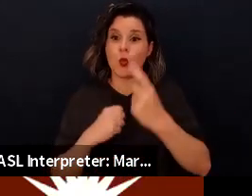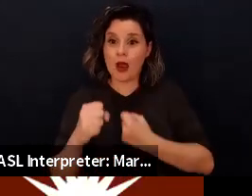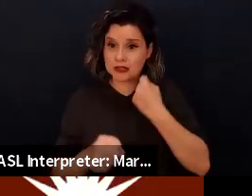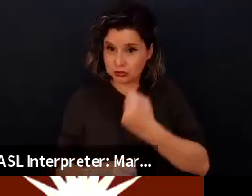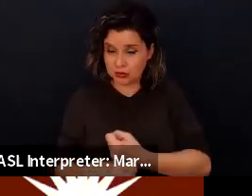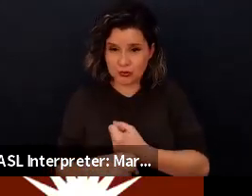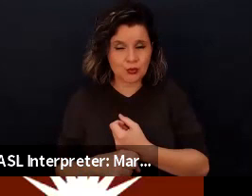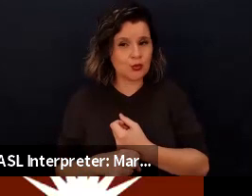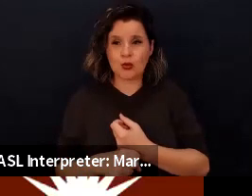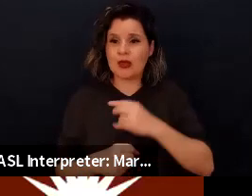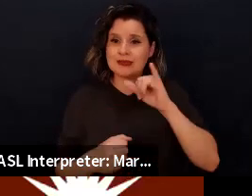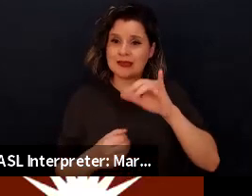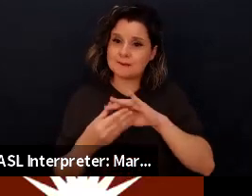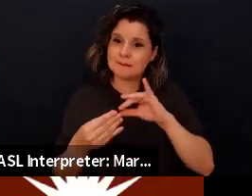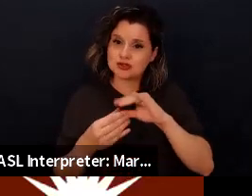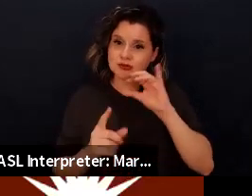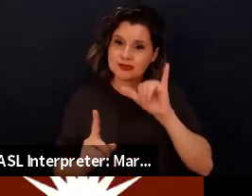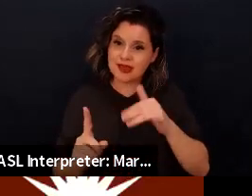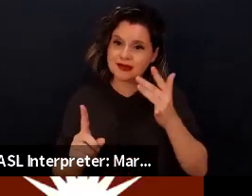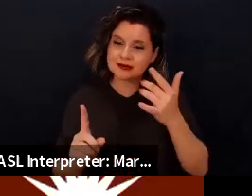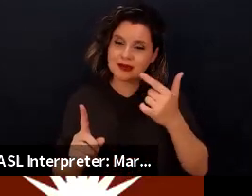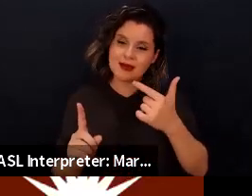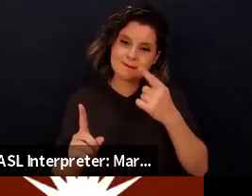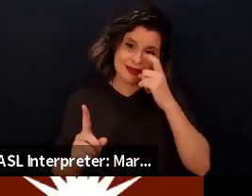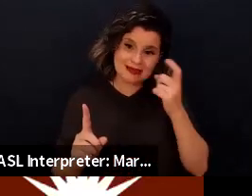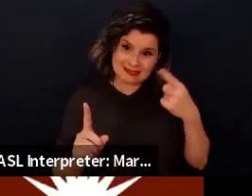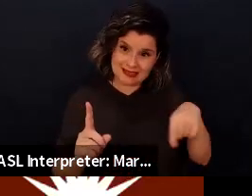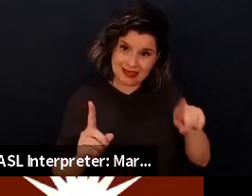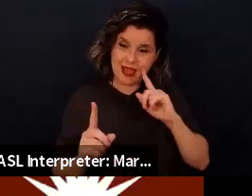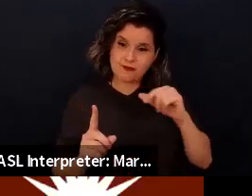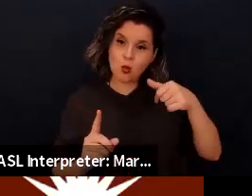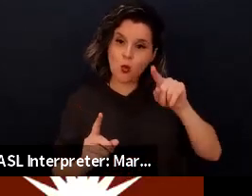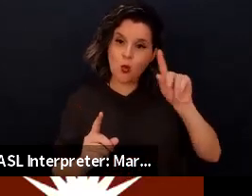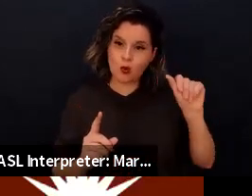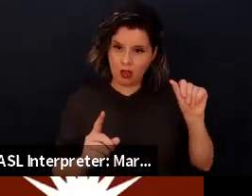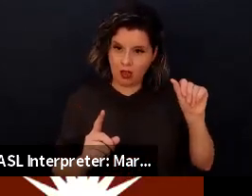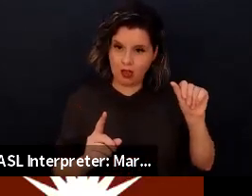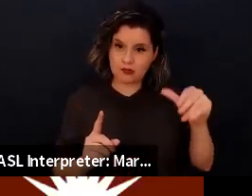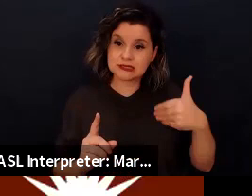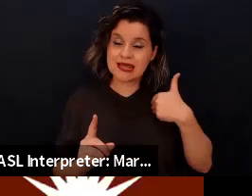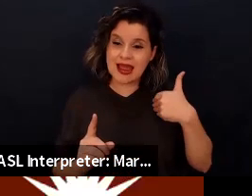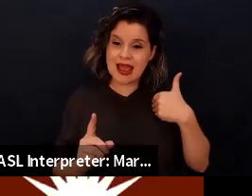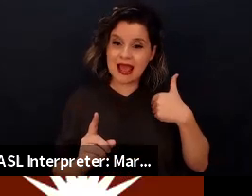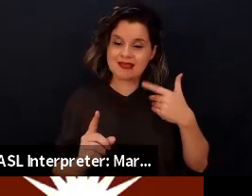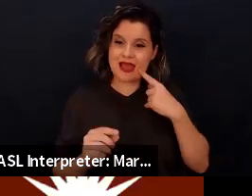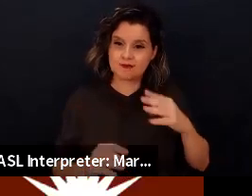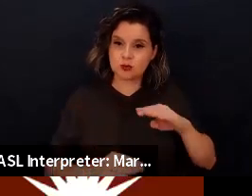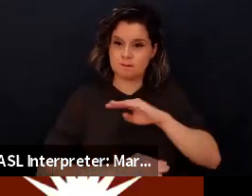algo que mencionar porque ellos tienen una cuota para tener que